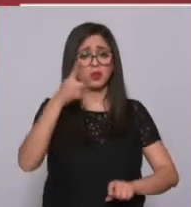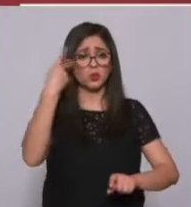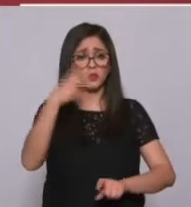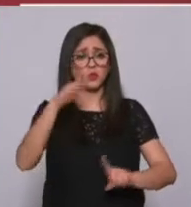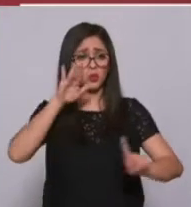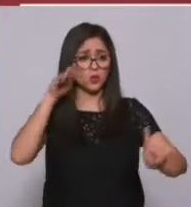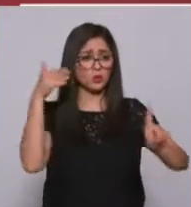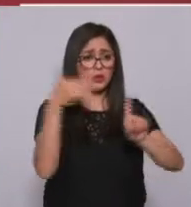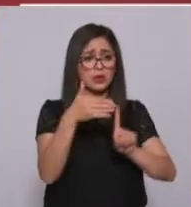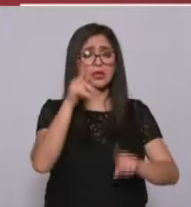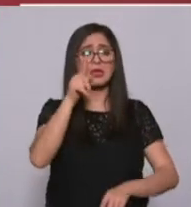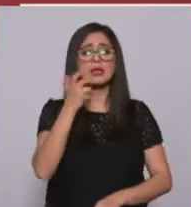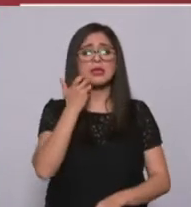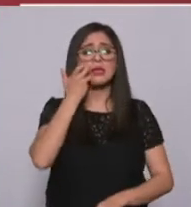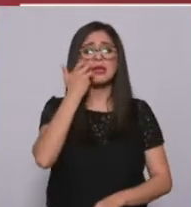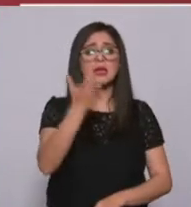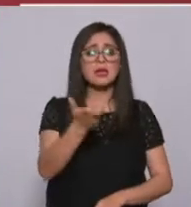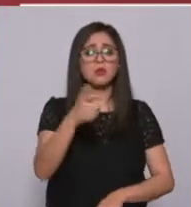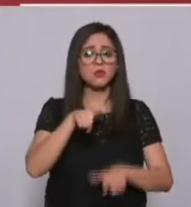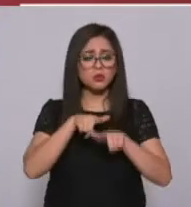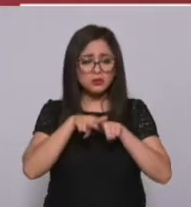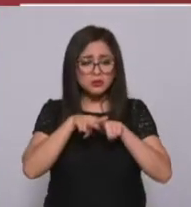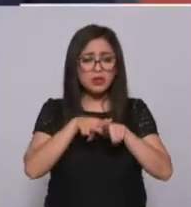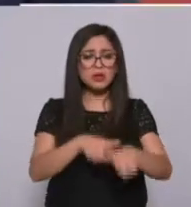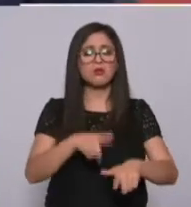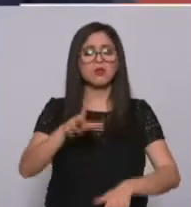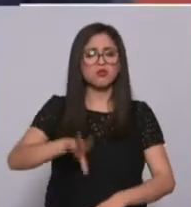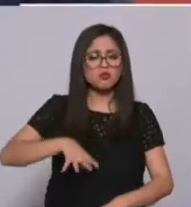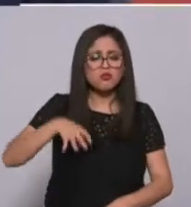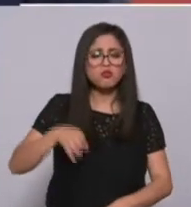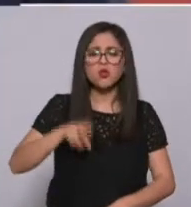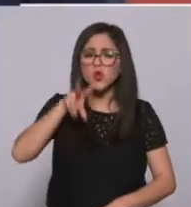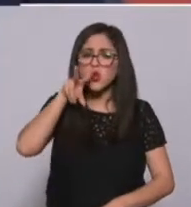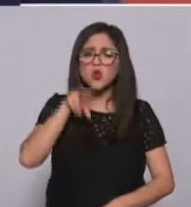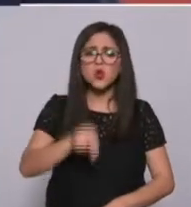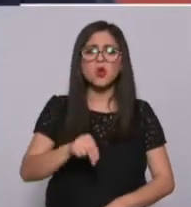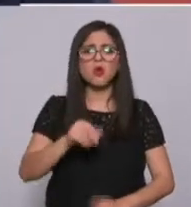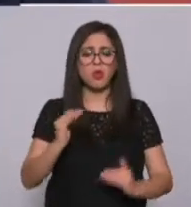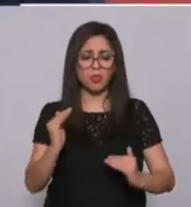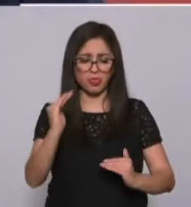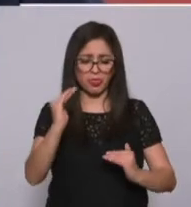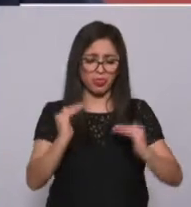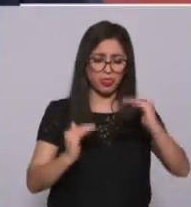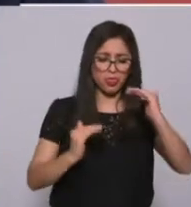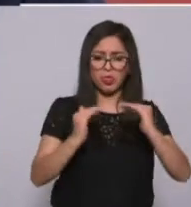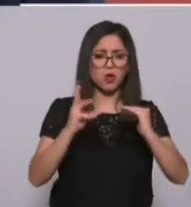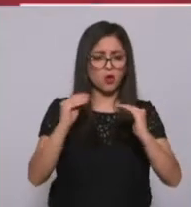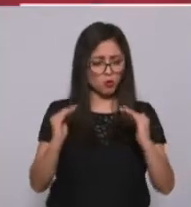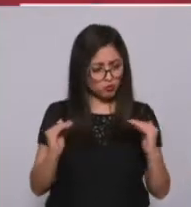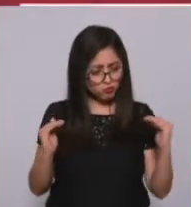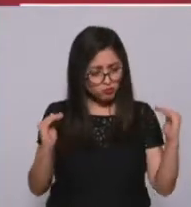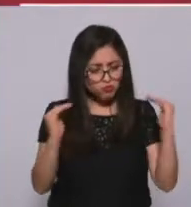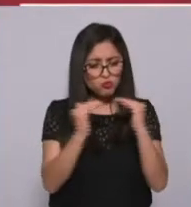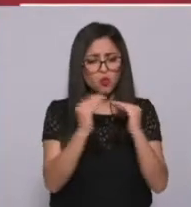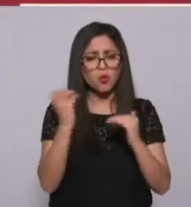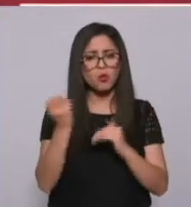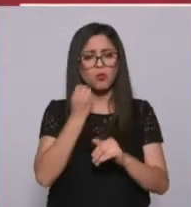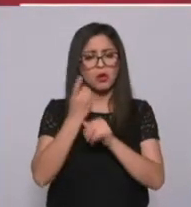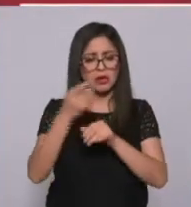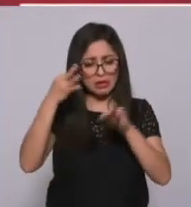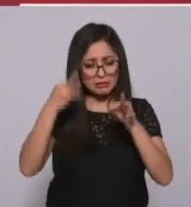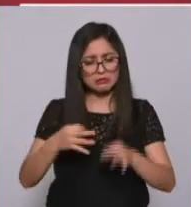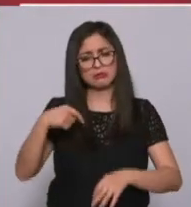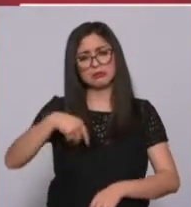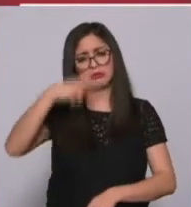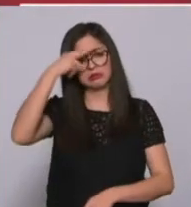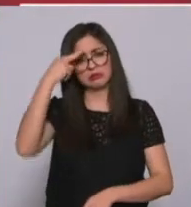que es el de luchar para que no haya desigualdad en México. López Obrador celebró que